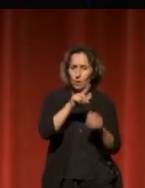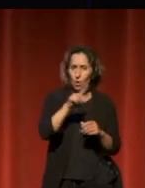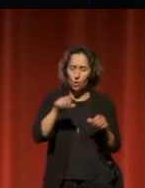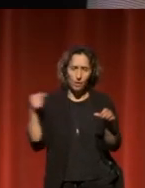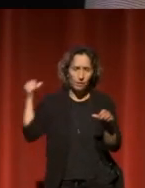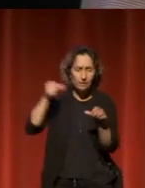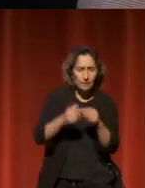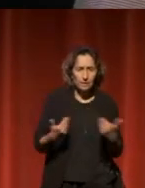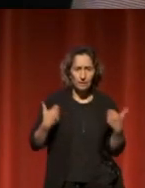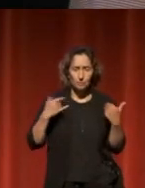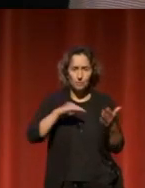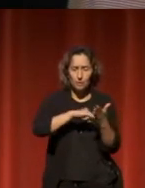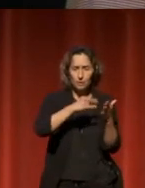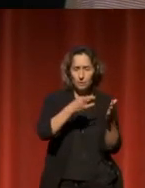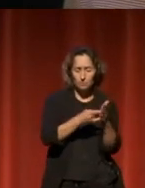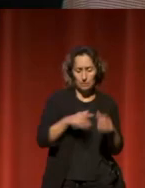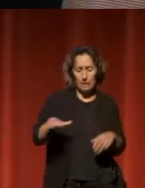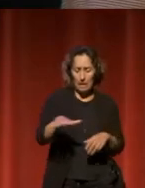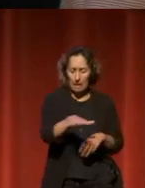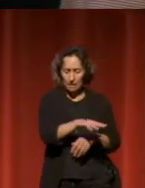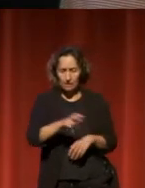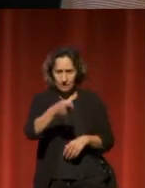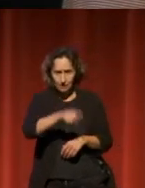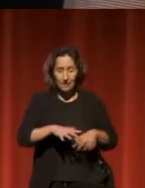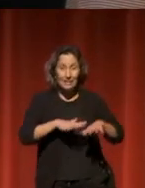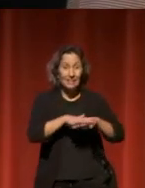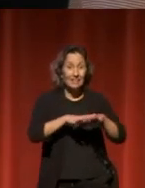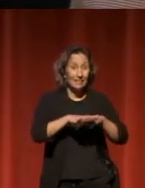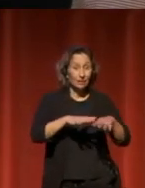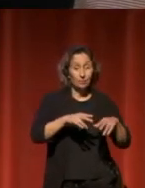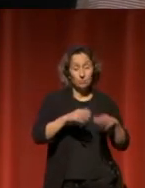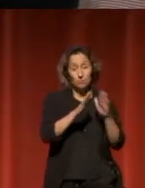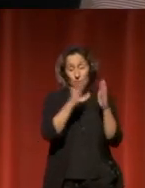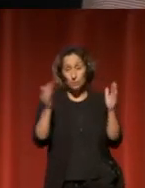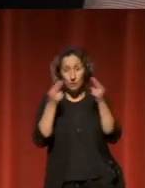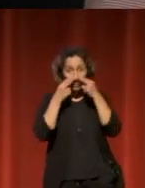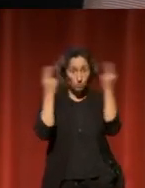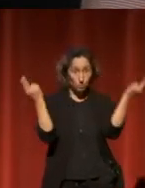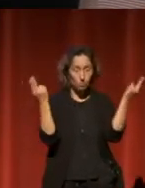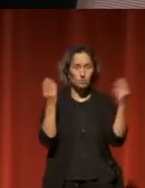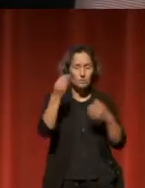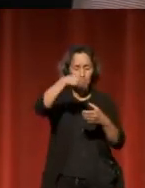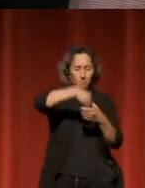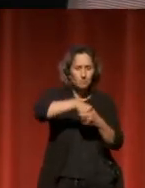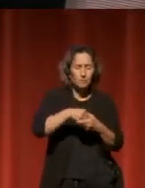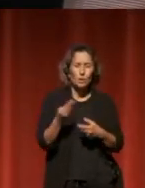responsable técnico, entre otras áreas, de la red de bibliotecas públicas, que integra más de